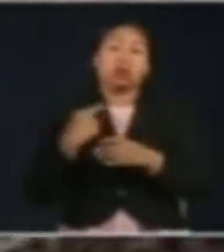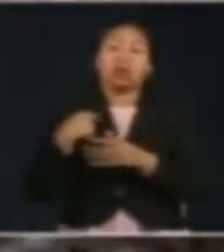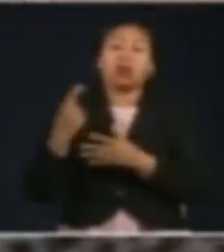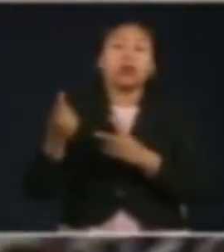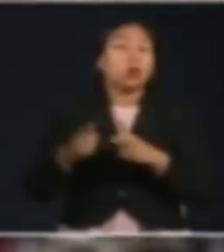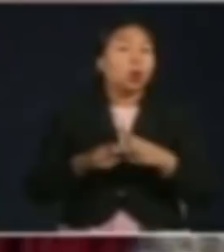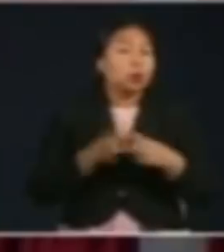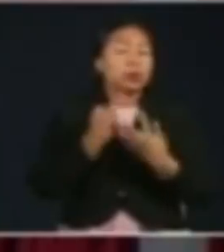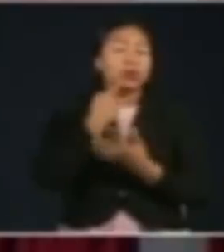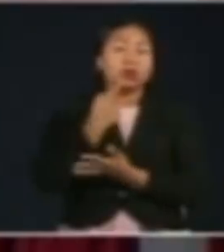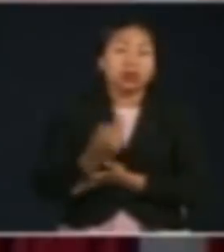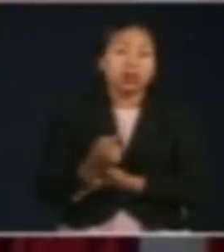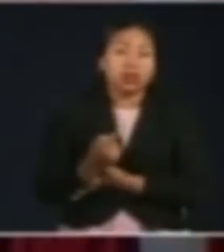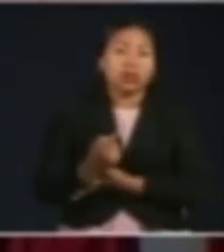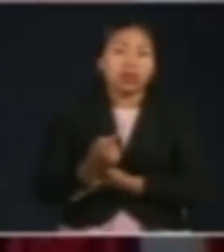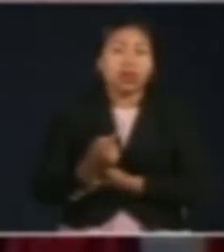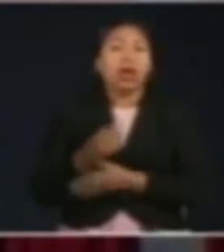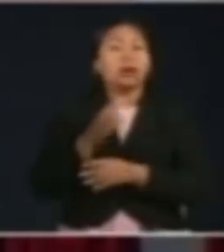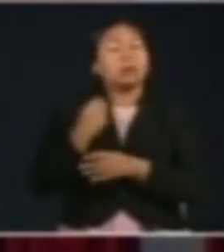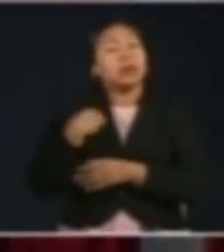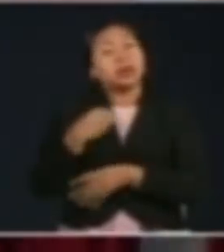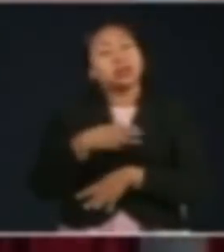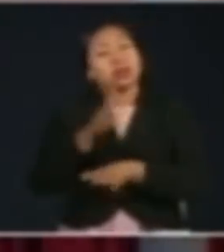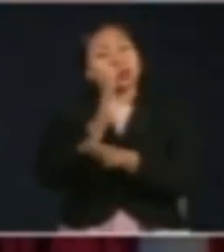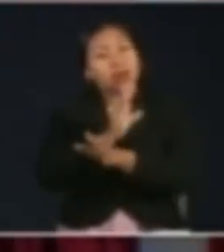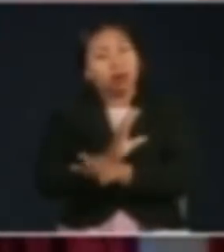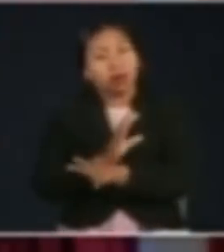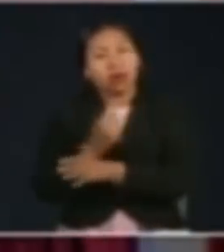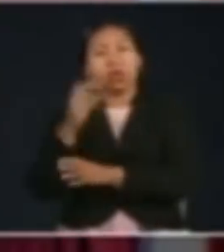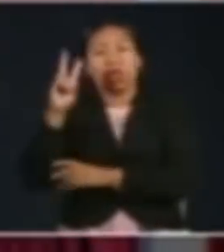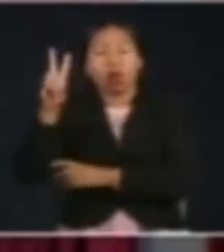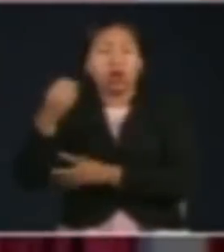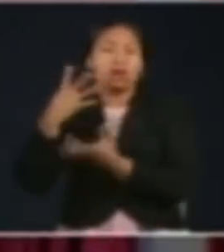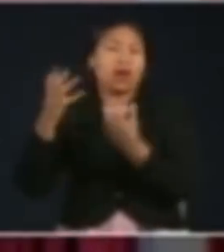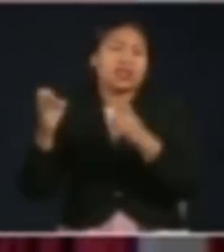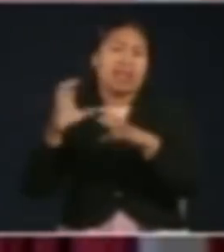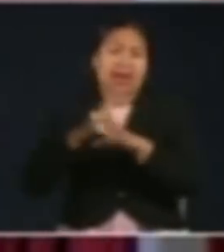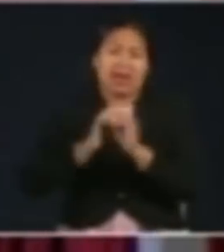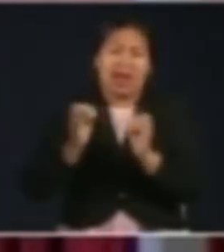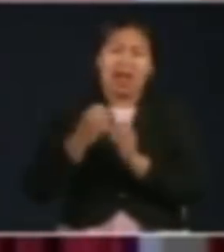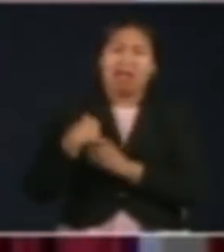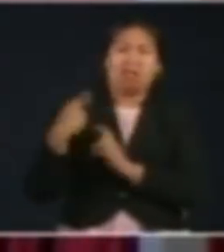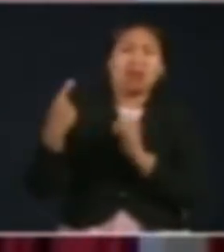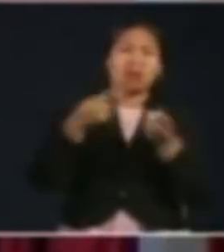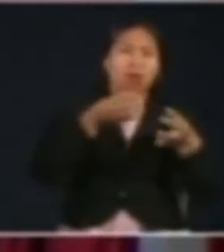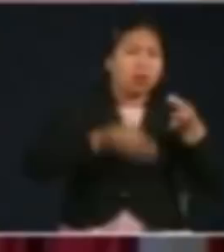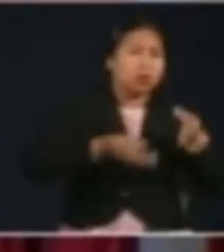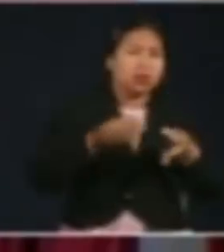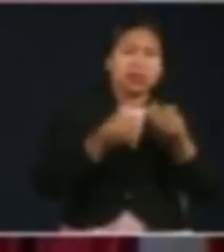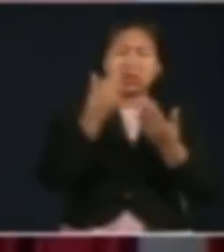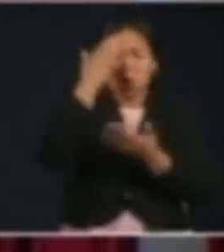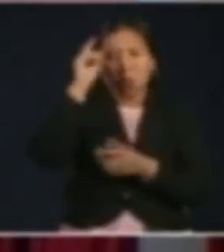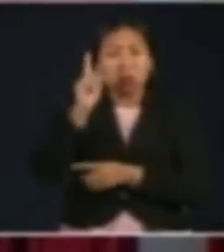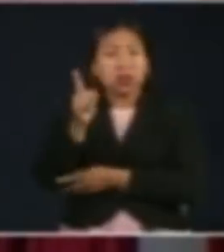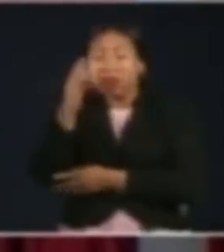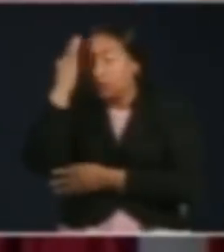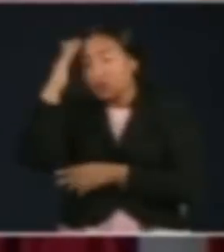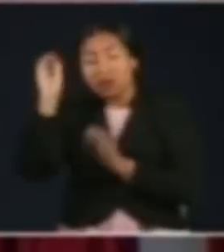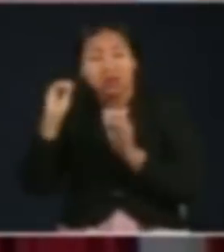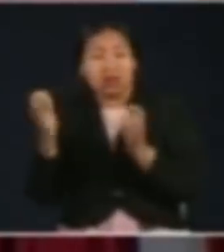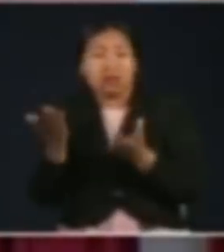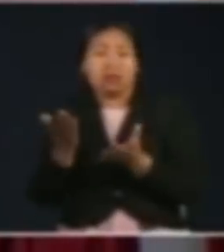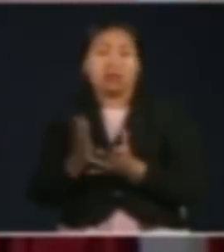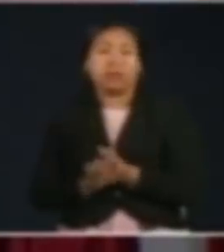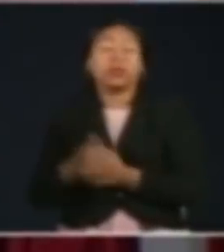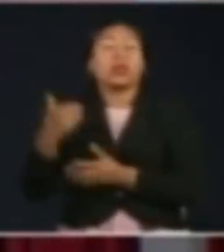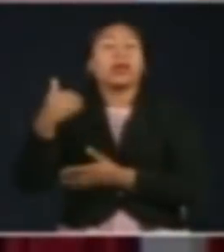del ministro de Seguridad. Y dijo que él no iba a denunciar a nadie porque no había desfalco. Ministro, usted no lo sabe.